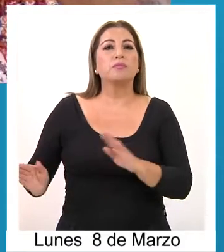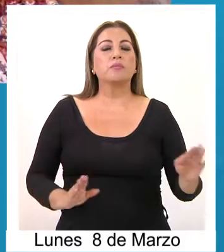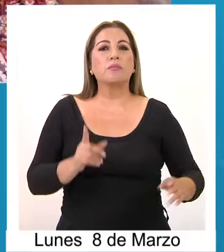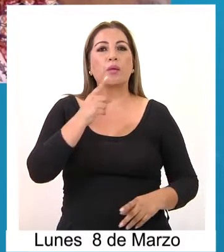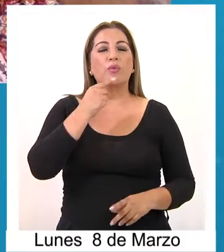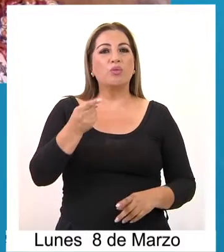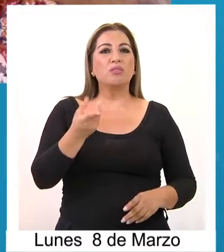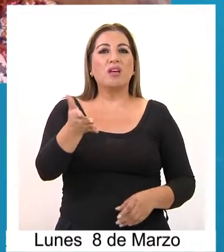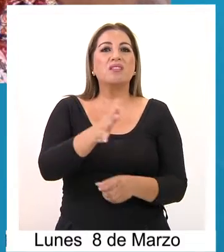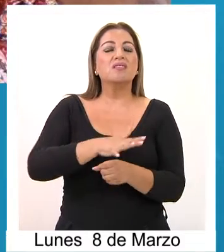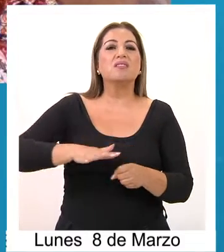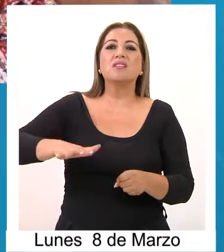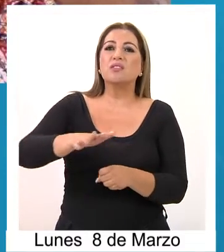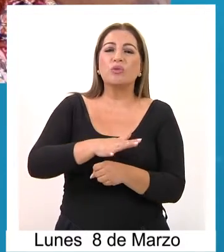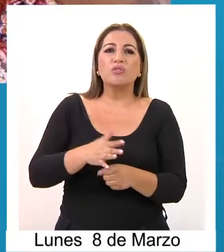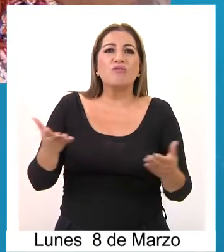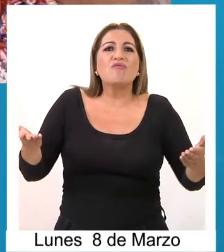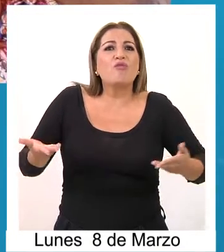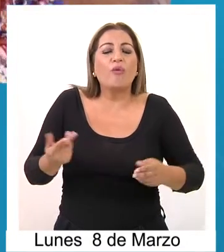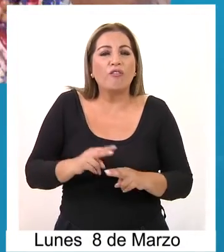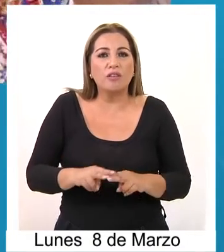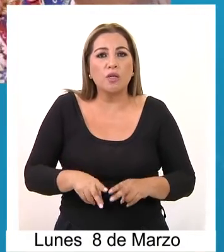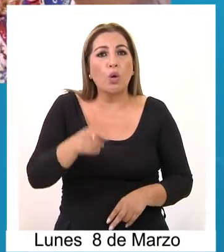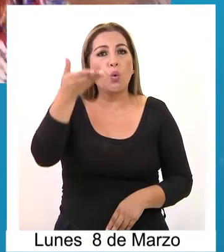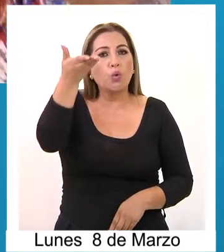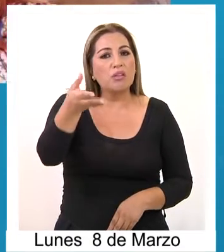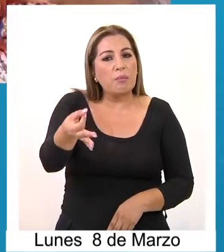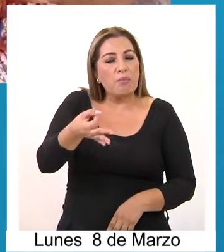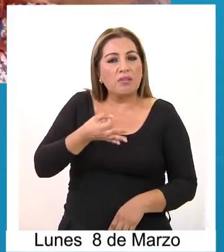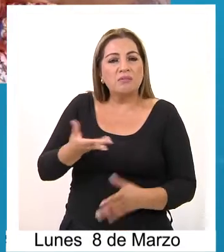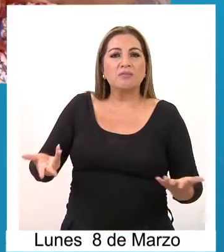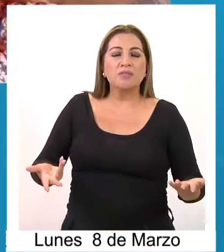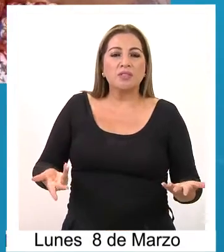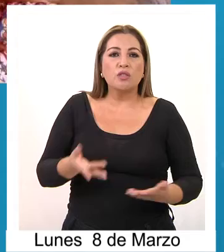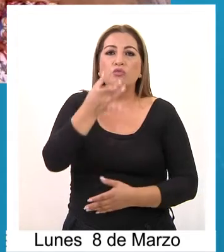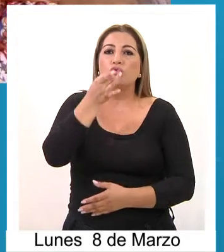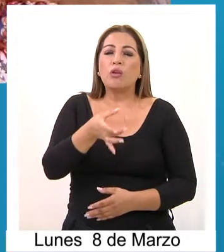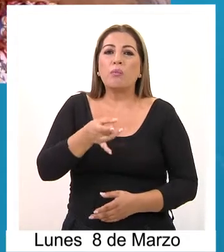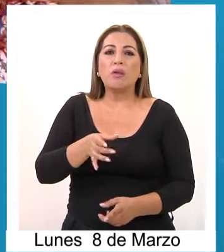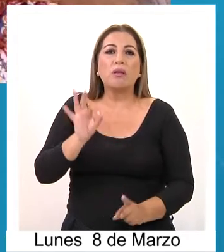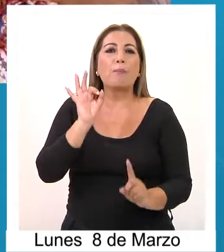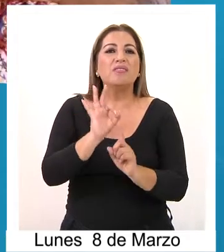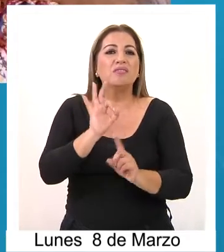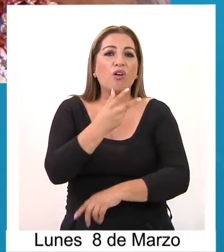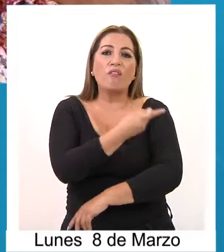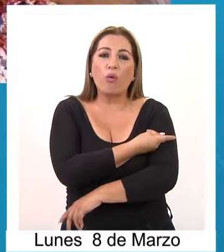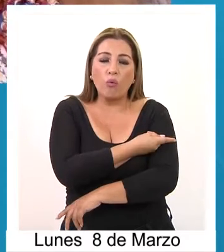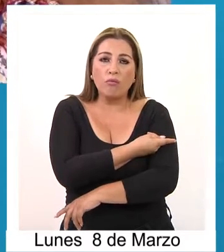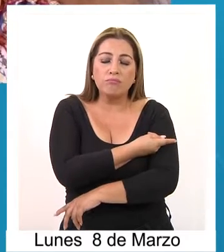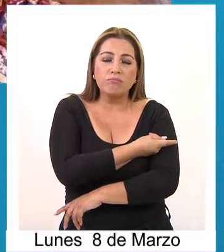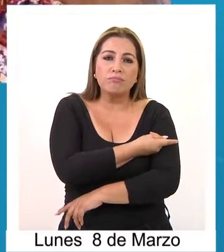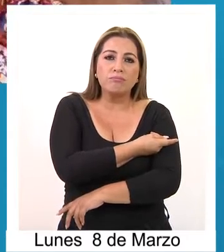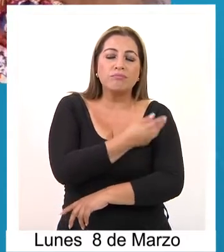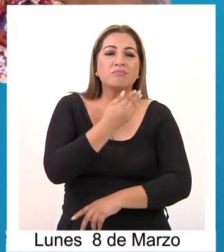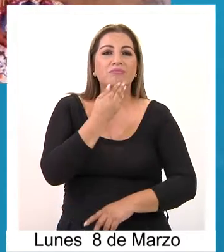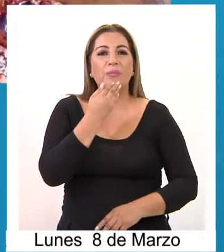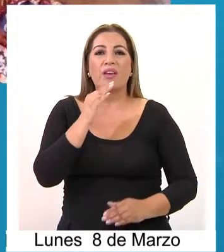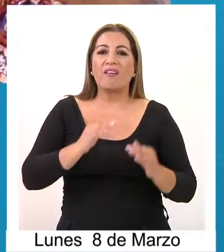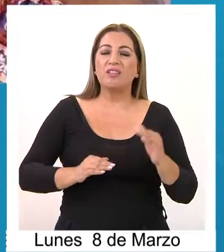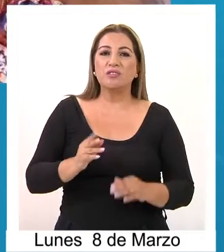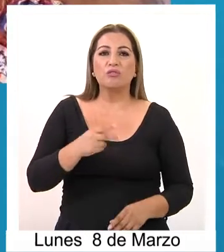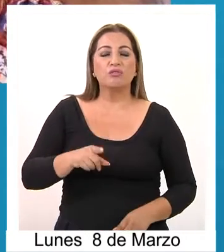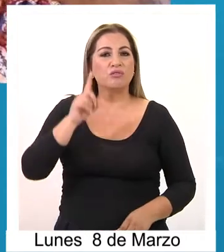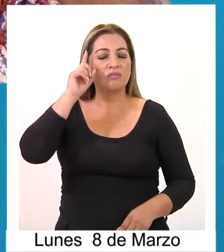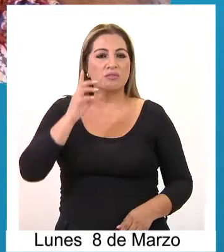¿Y cómo enfrentan esta situación, doctora? Porque como usted nos comenta, ¿cierto? No es algo que solamente tenga que ver con las vacunas y probablemente a todos nos ha